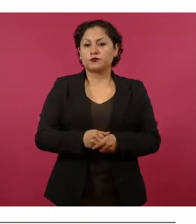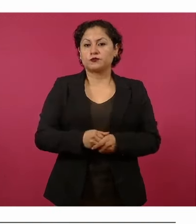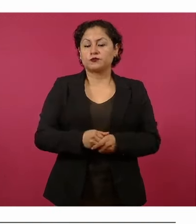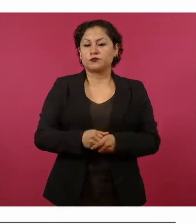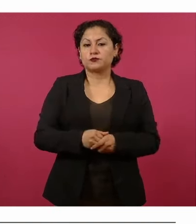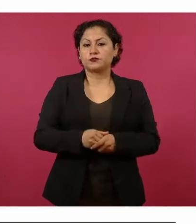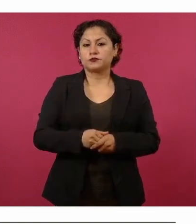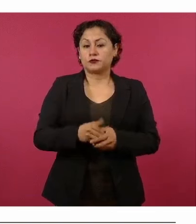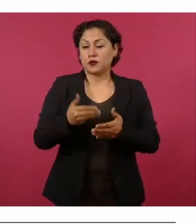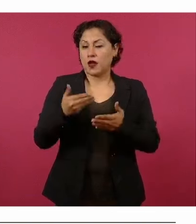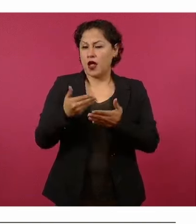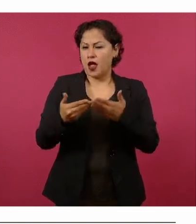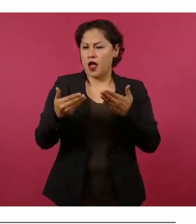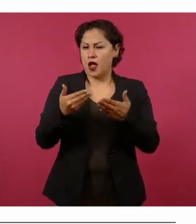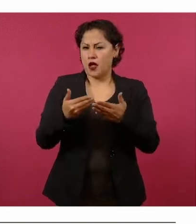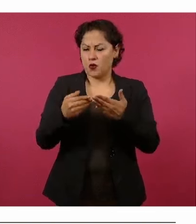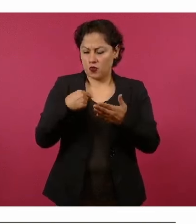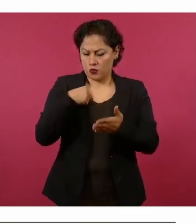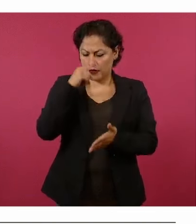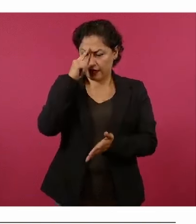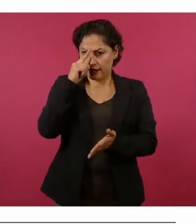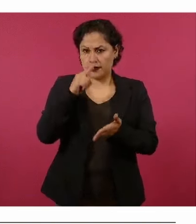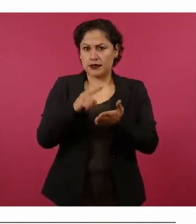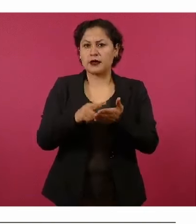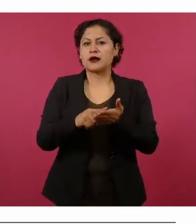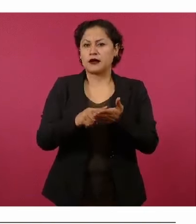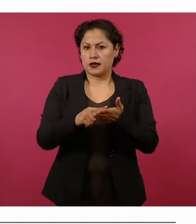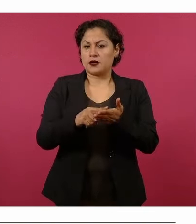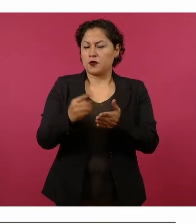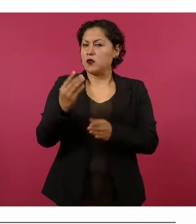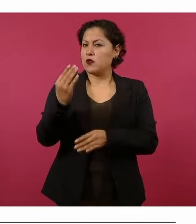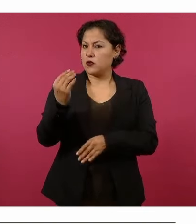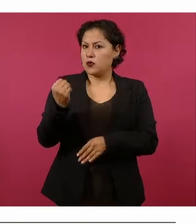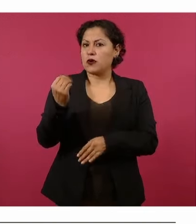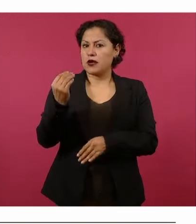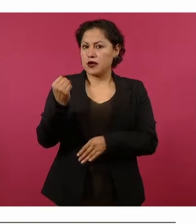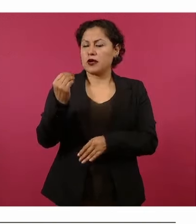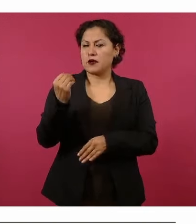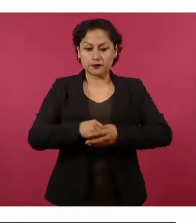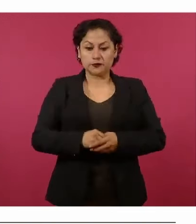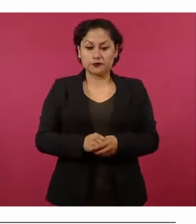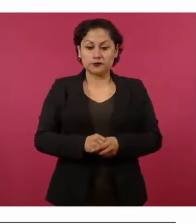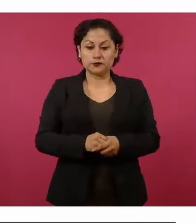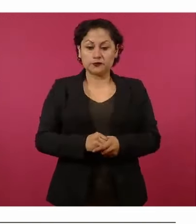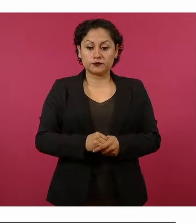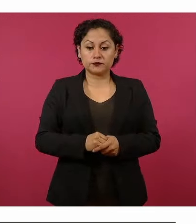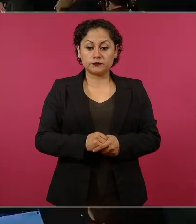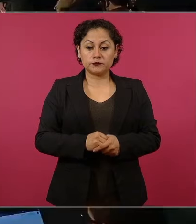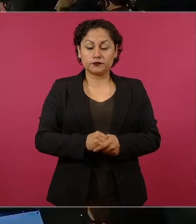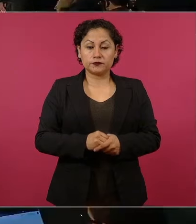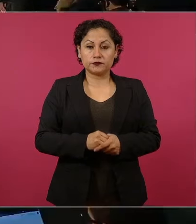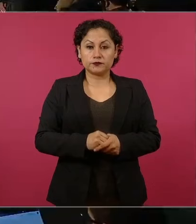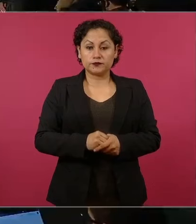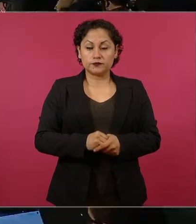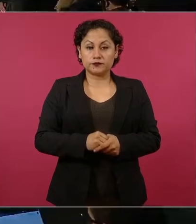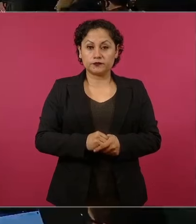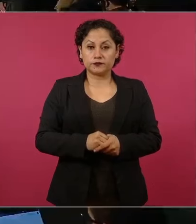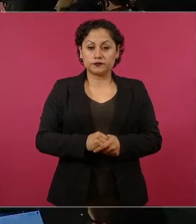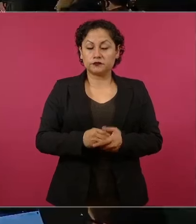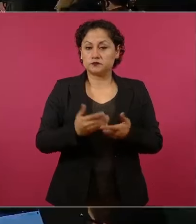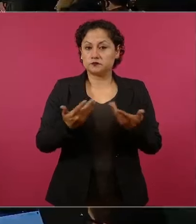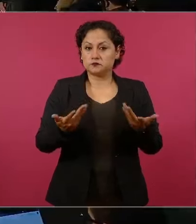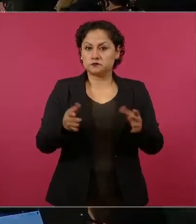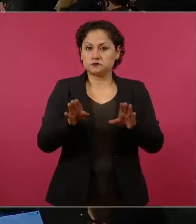10.4%, ahora debemos de traer como 9 aproximadamente, 8 o 9, y no hay